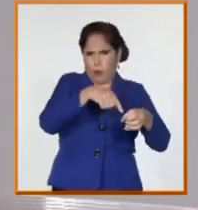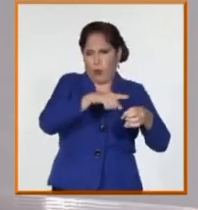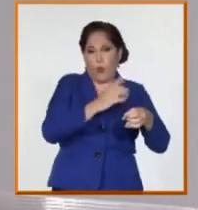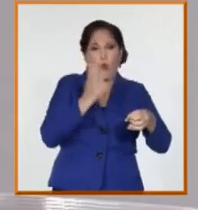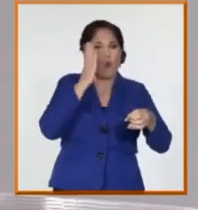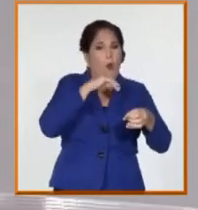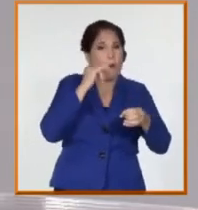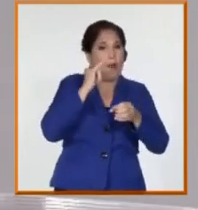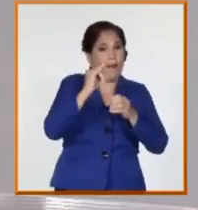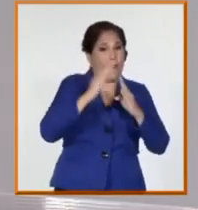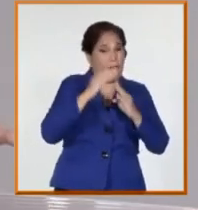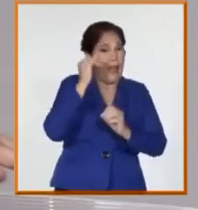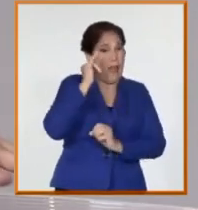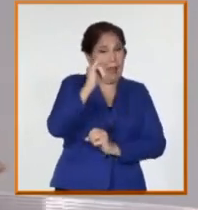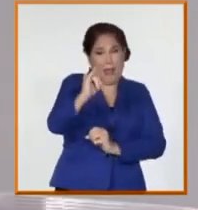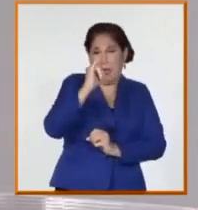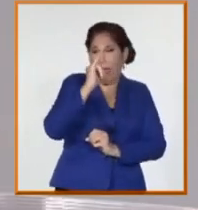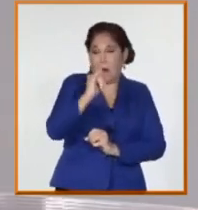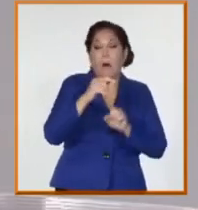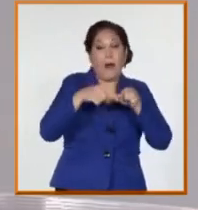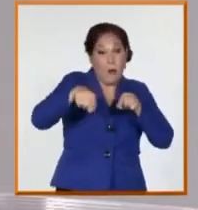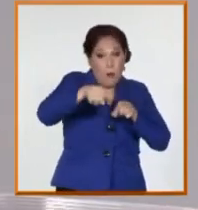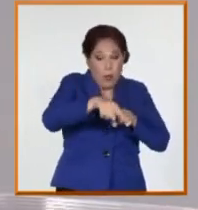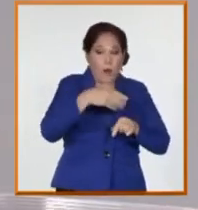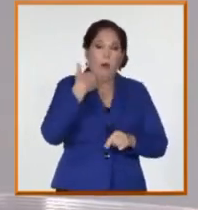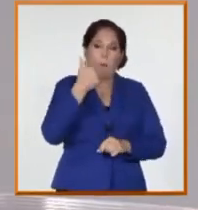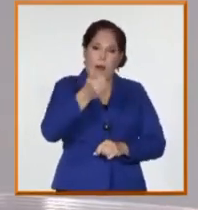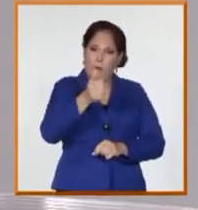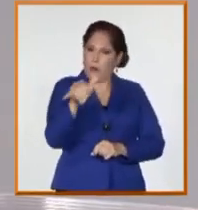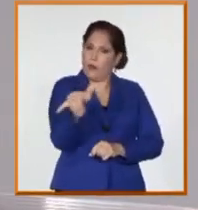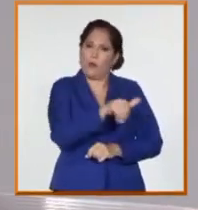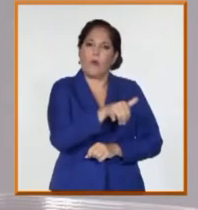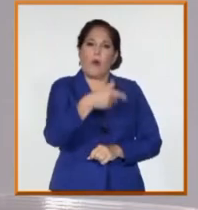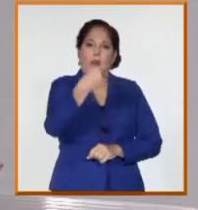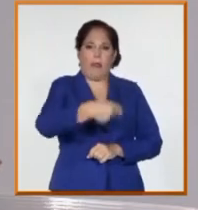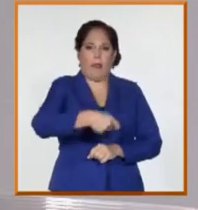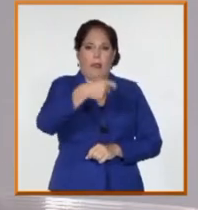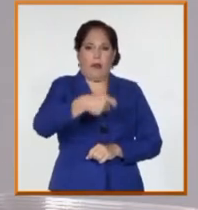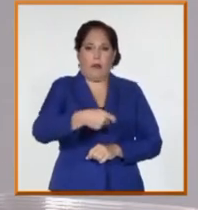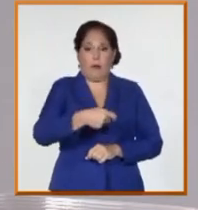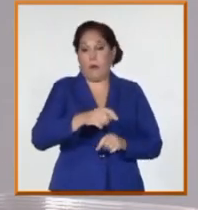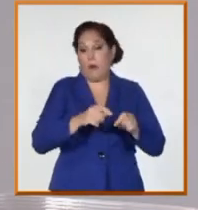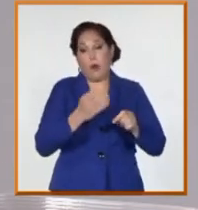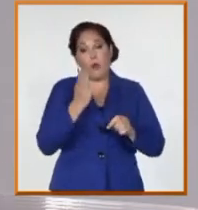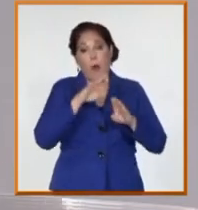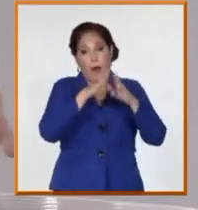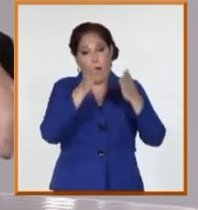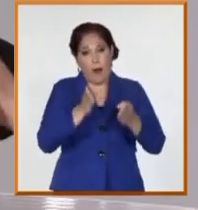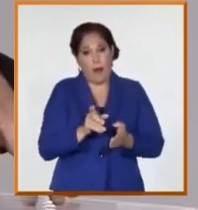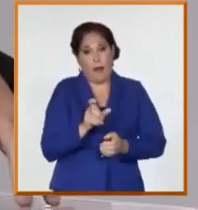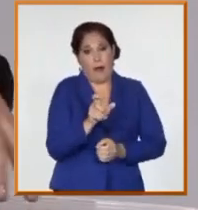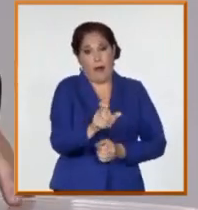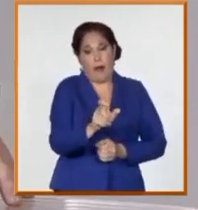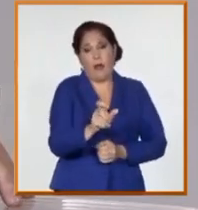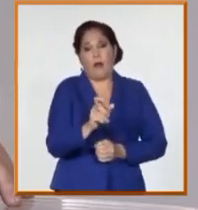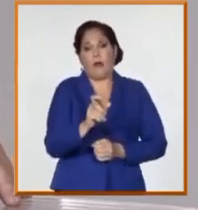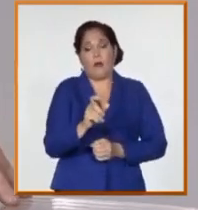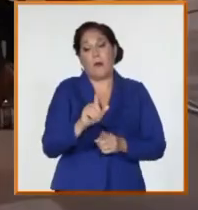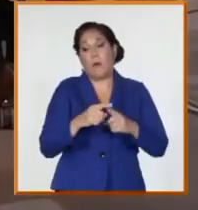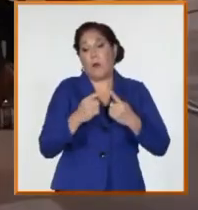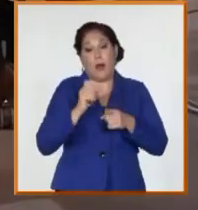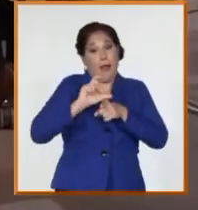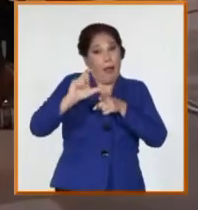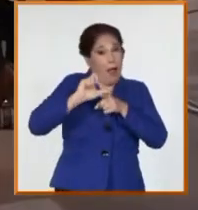también como dije al principio esos tienen derecho los beneficios de de la bancarización No te olvides con